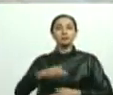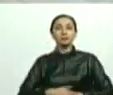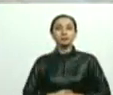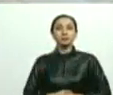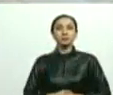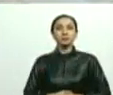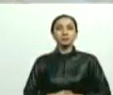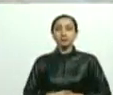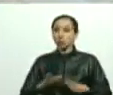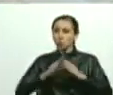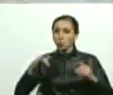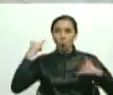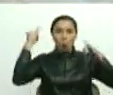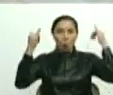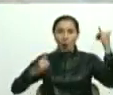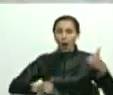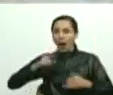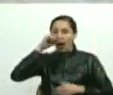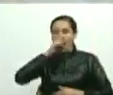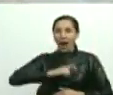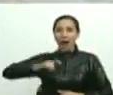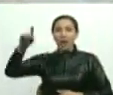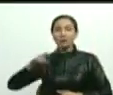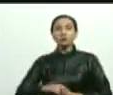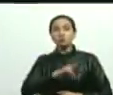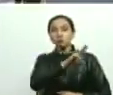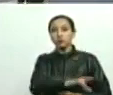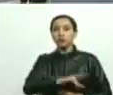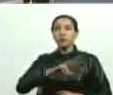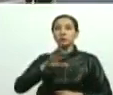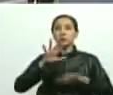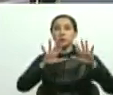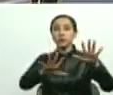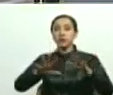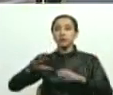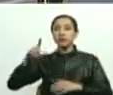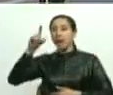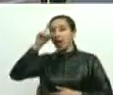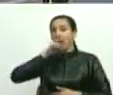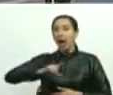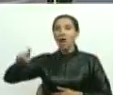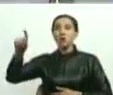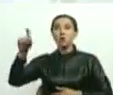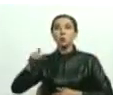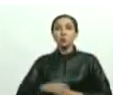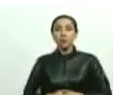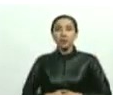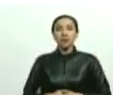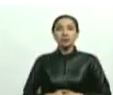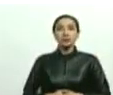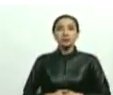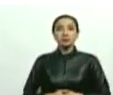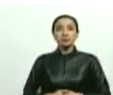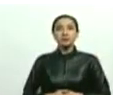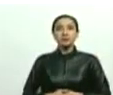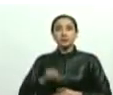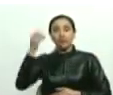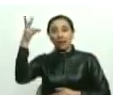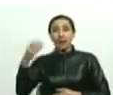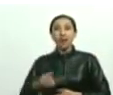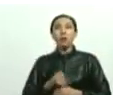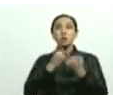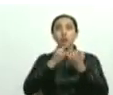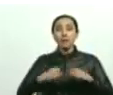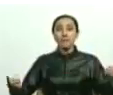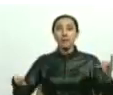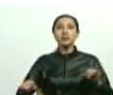los actos conmemorativos de los 200 años de la Declaratoria de la Independencia ayer 5 de